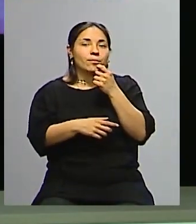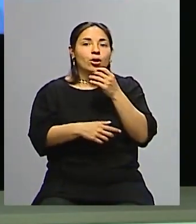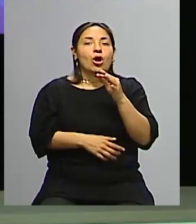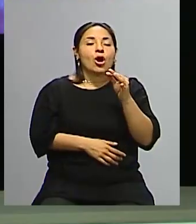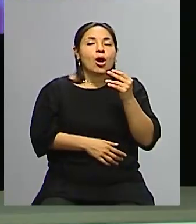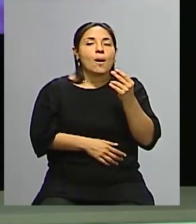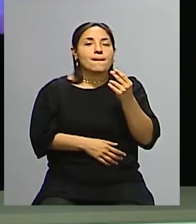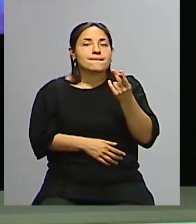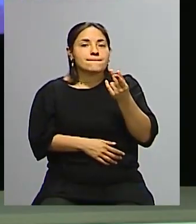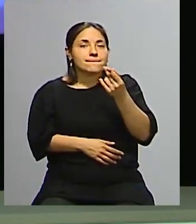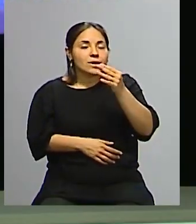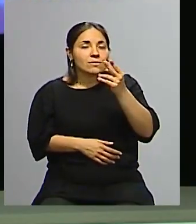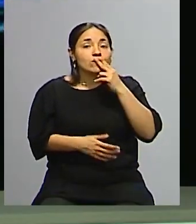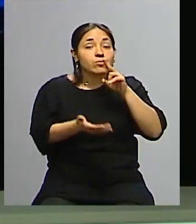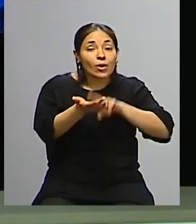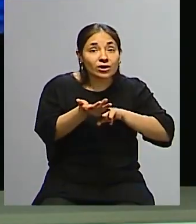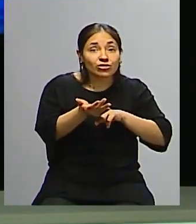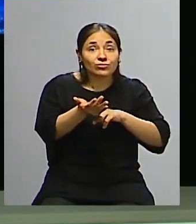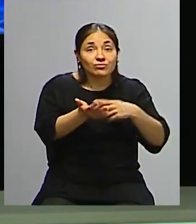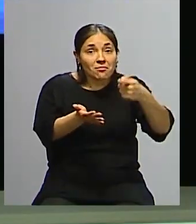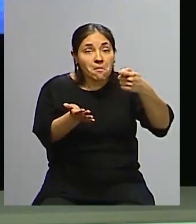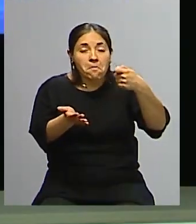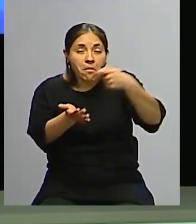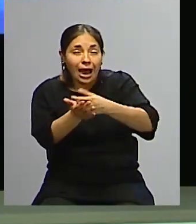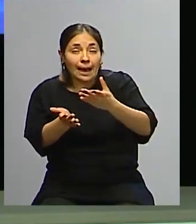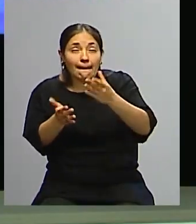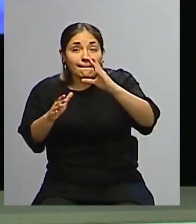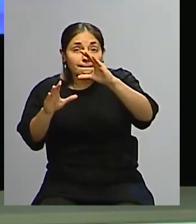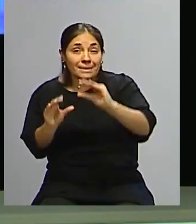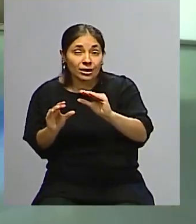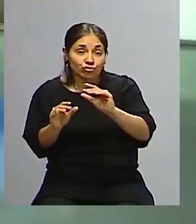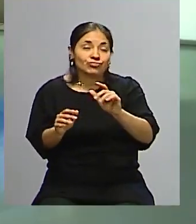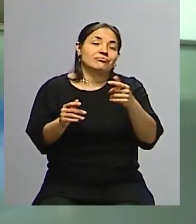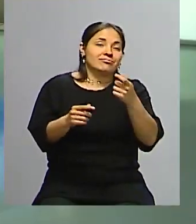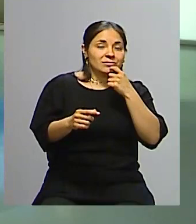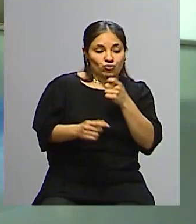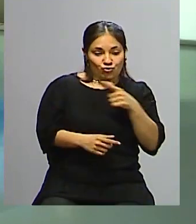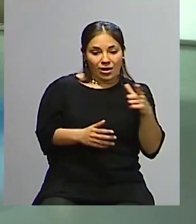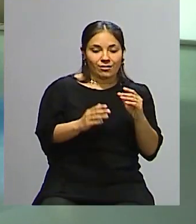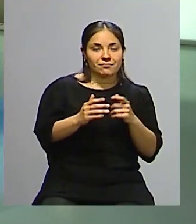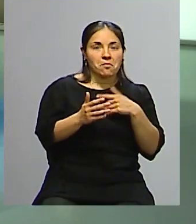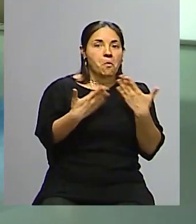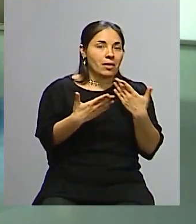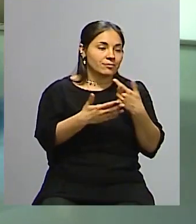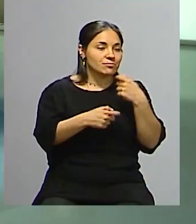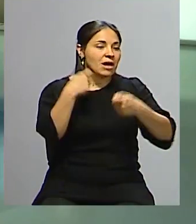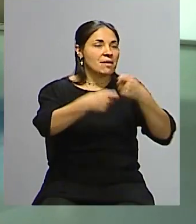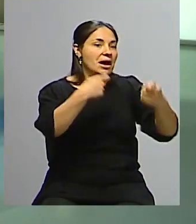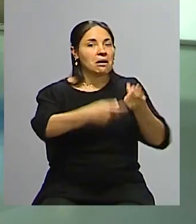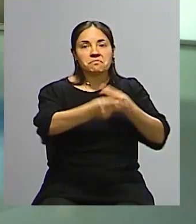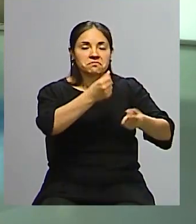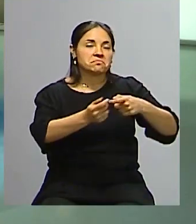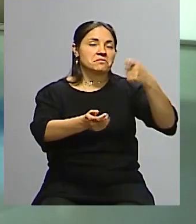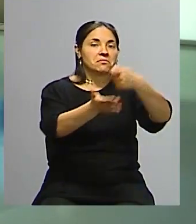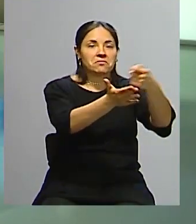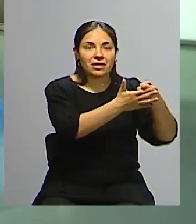con menos presión tributaria, consuma más y genere nuevos ingresos al presupuesto. Eso está bueno, ¿no? Para que lo analicen. Es Los el desafío, que tienen que